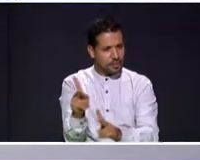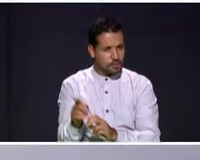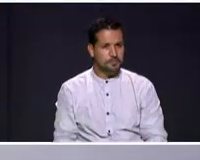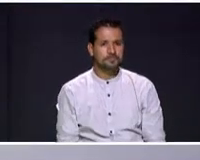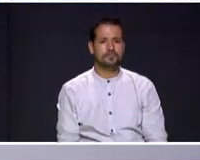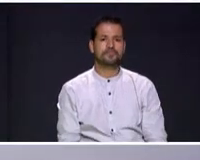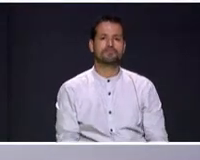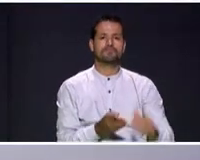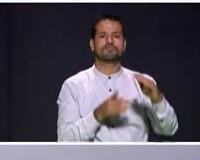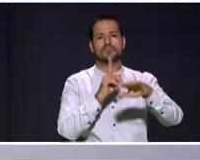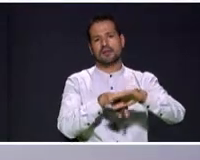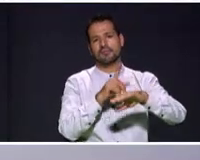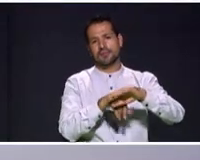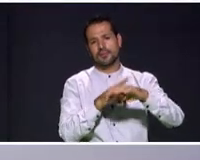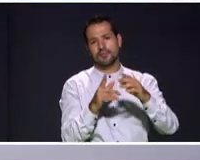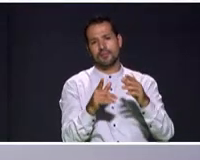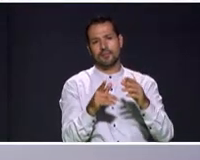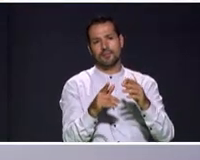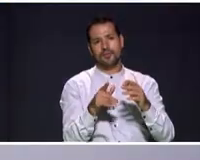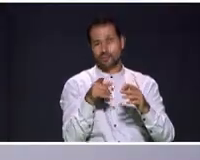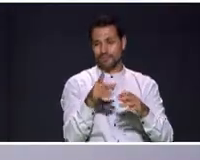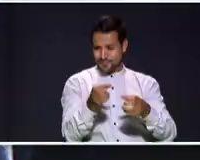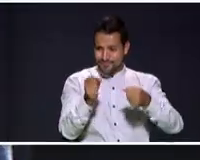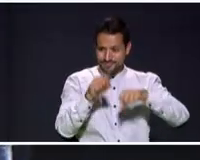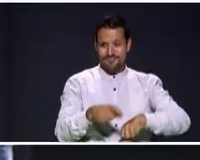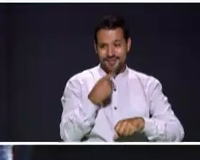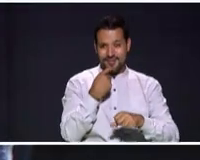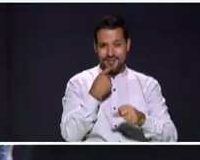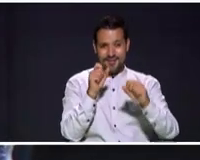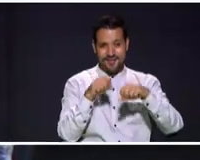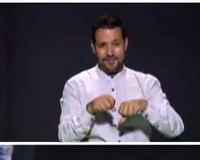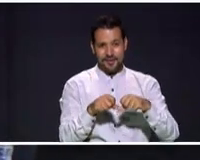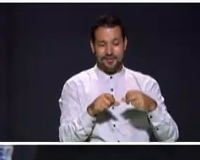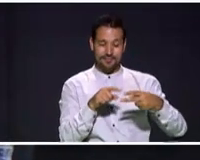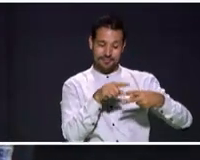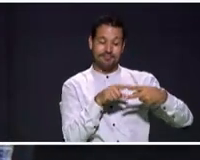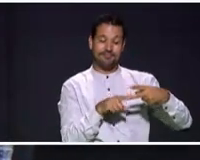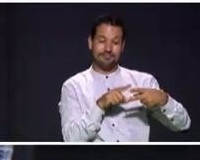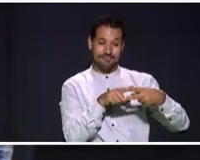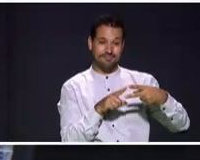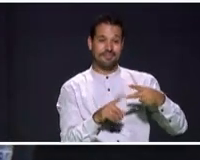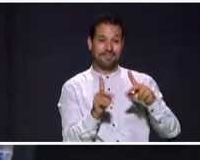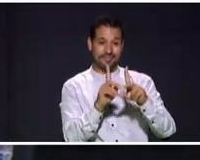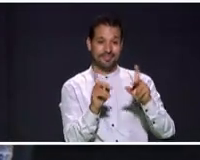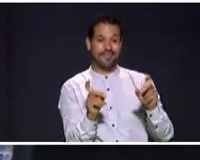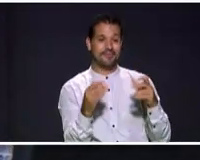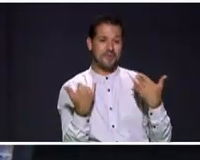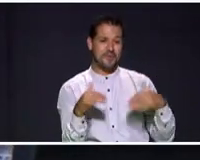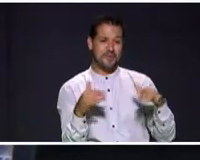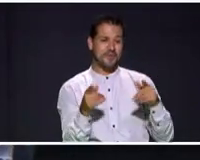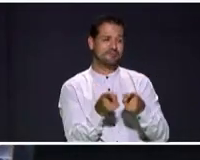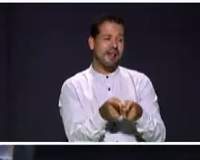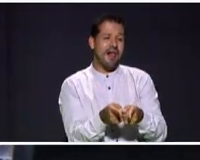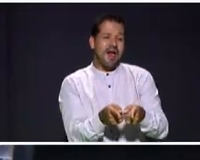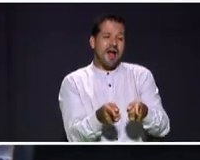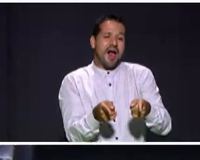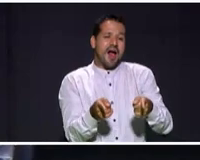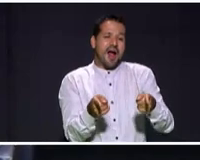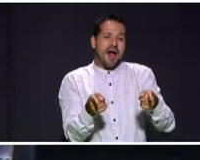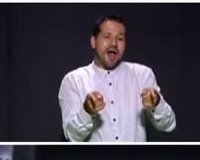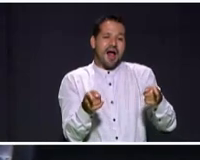tiempo para el aspirante del movimiento tú puedes mauricio son dos temas bastante extensos para hablar sobre